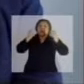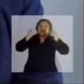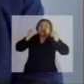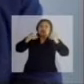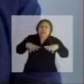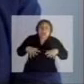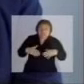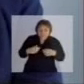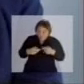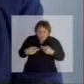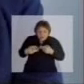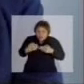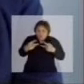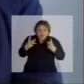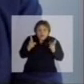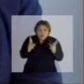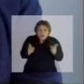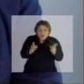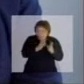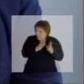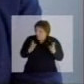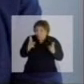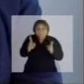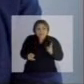y un milagro de corto plazo,